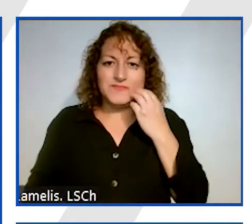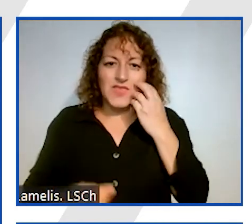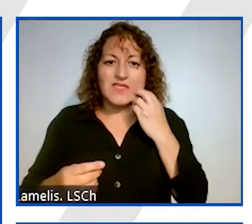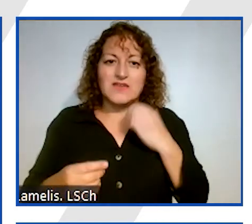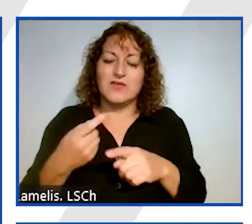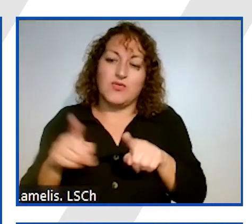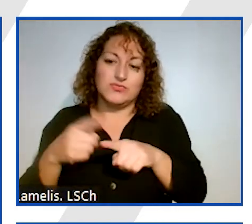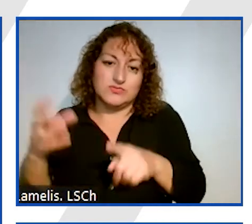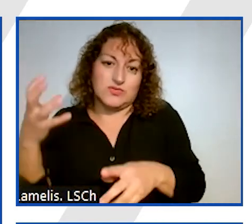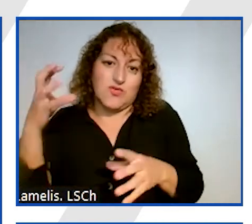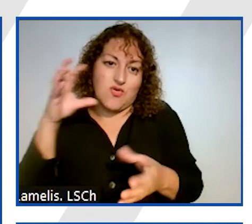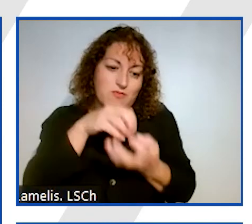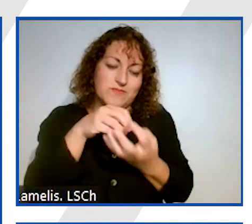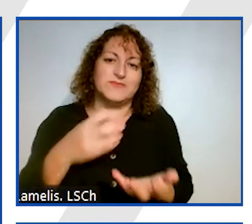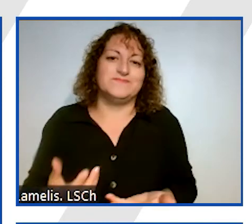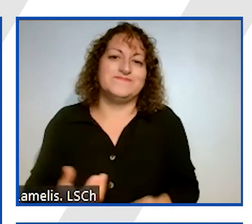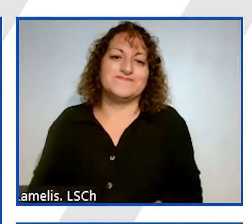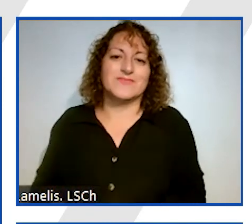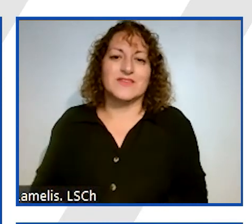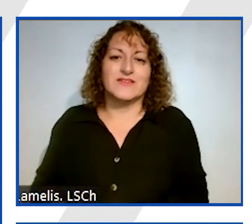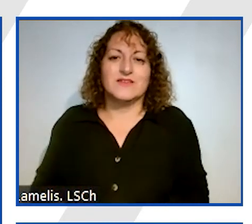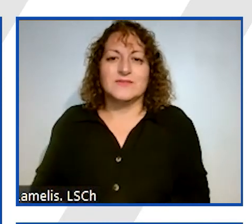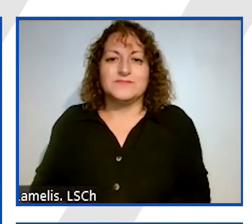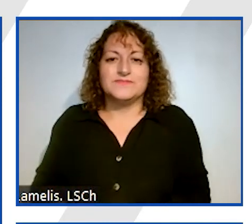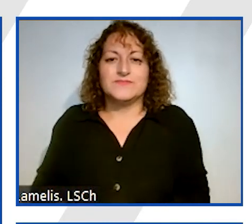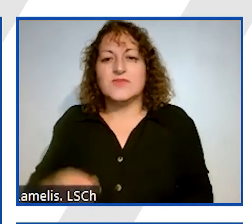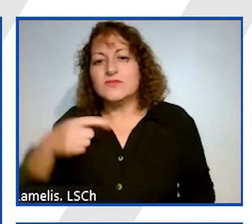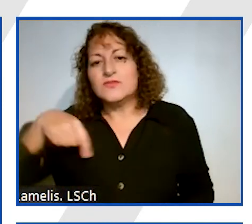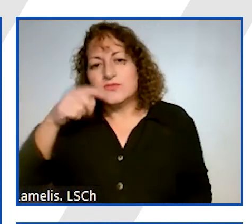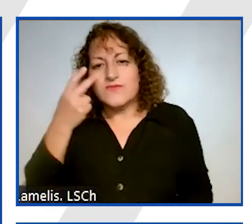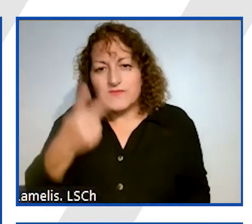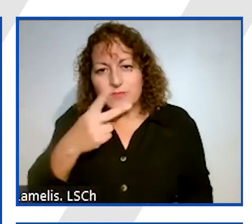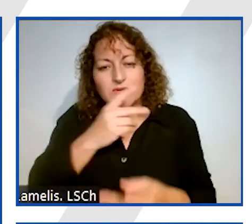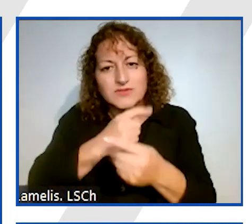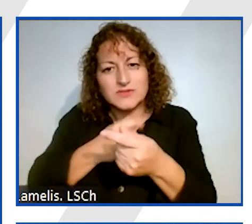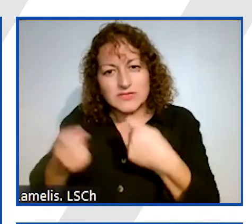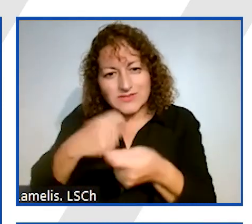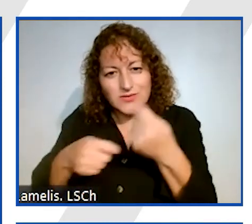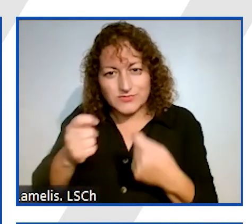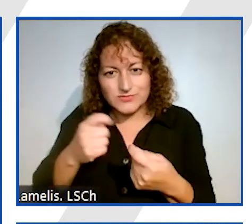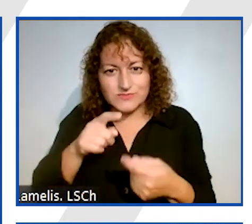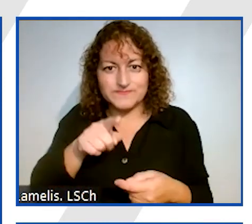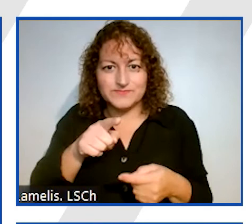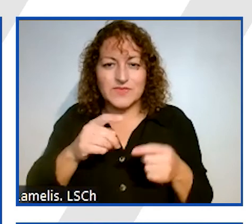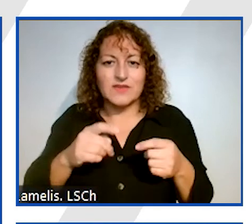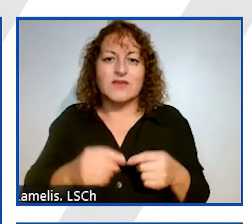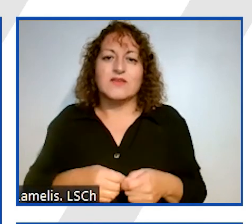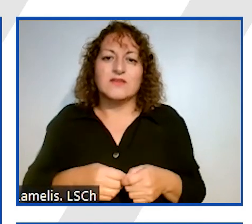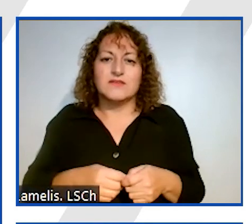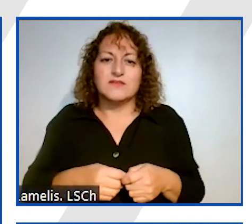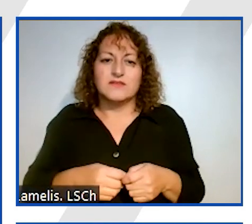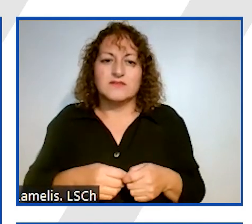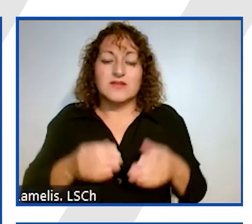Bueno, y esto es básicamente como lo vemos nosotros en el comercio, cuando llegan al puerto y cuando llegan